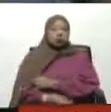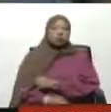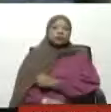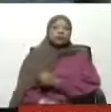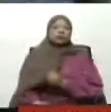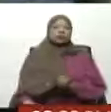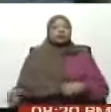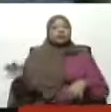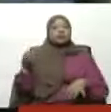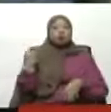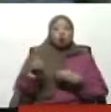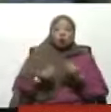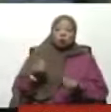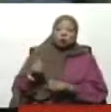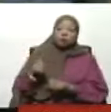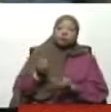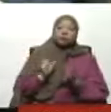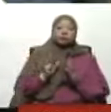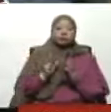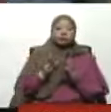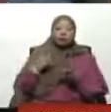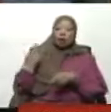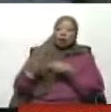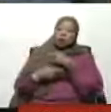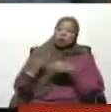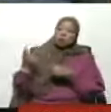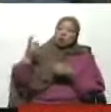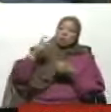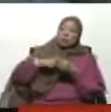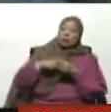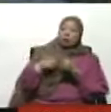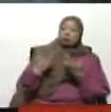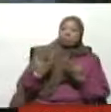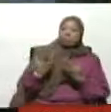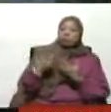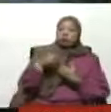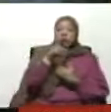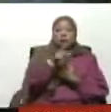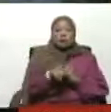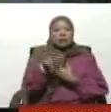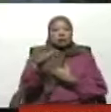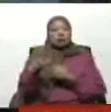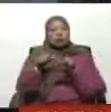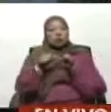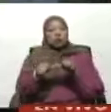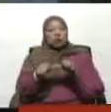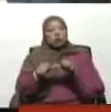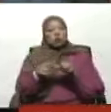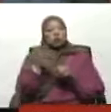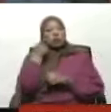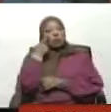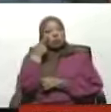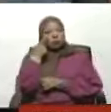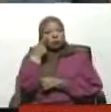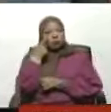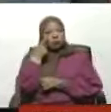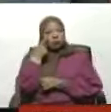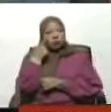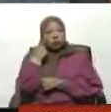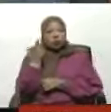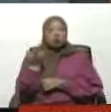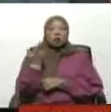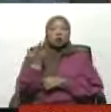la política. Es decir, una revolución dentro de la revolución. Presidente, la gente lo sigue. La gente está pendiente de lo que usted